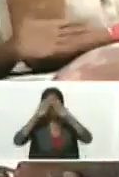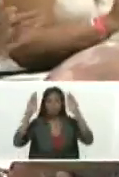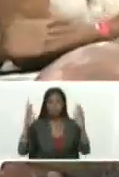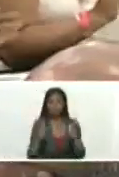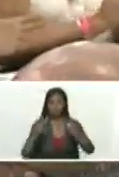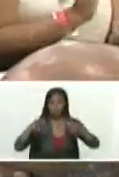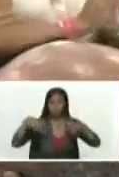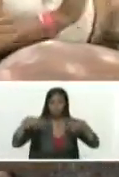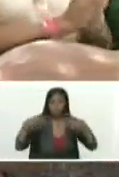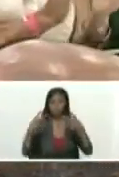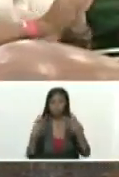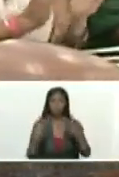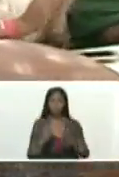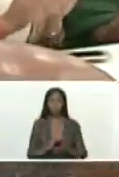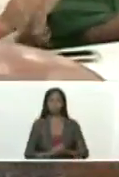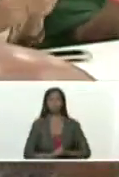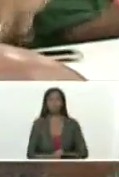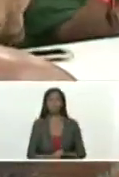nuevo.